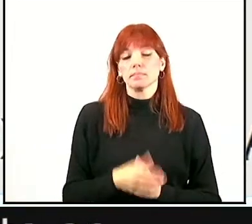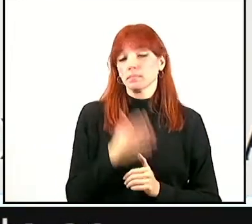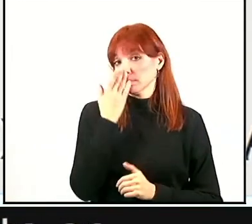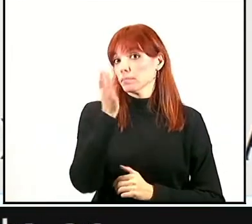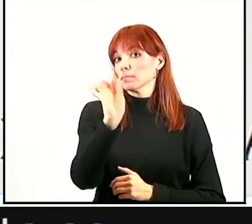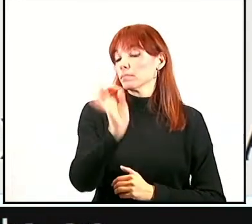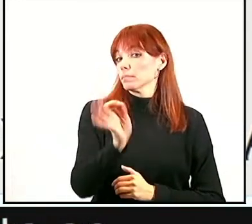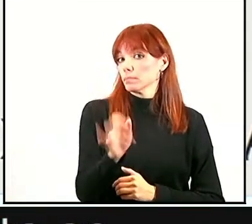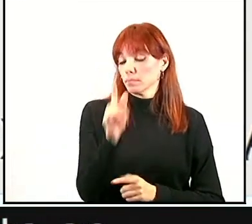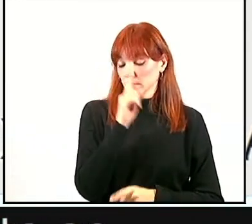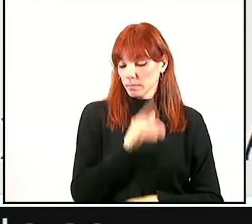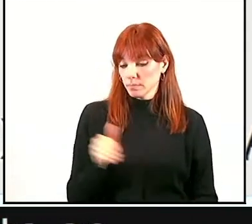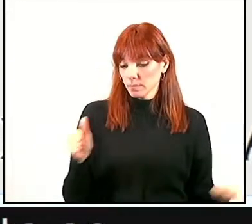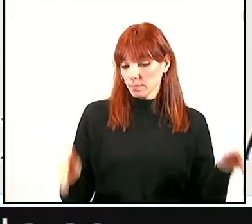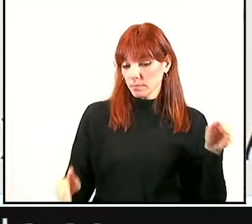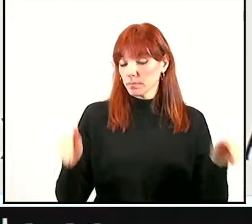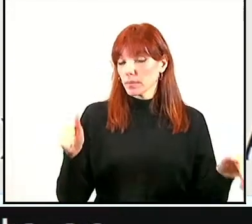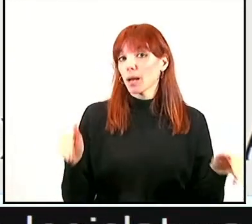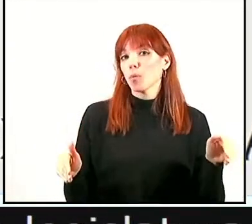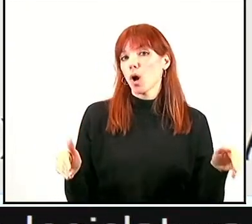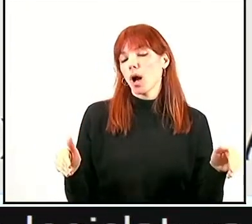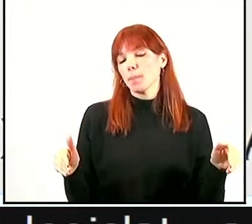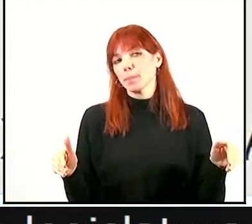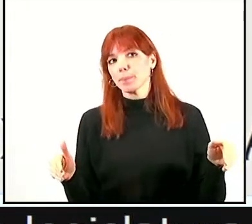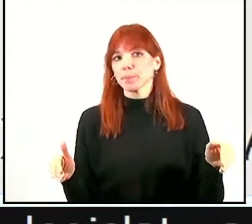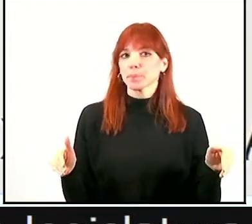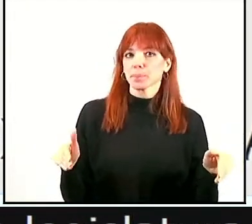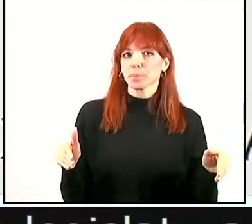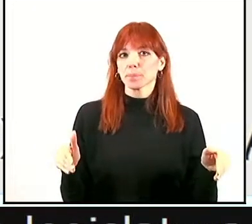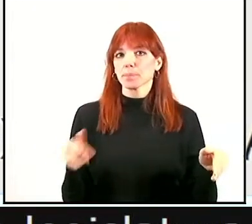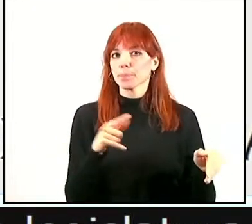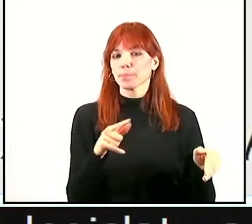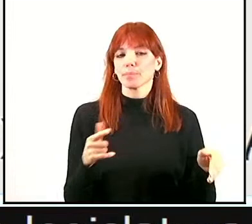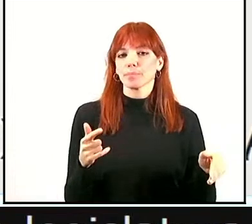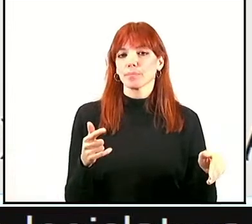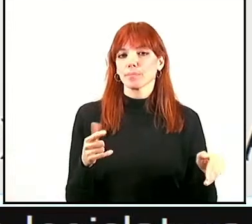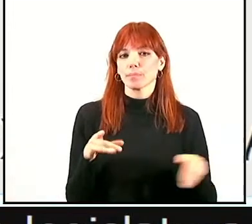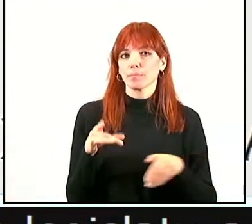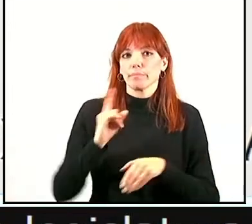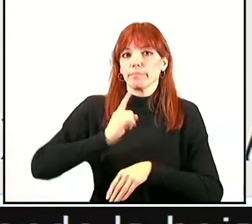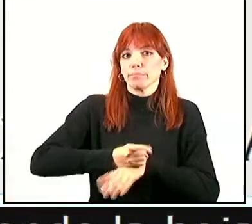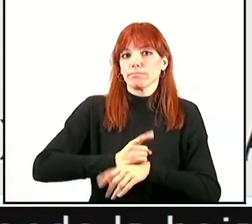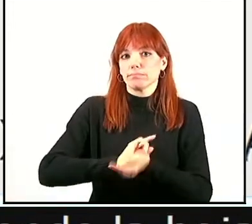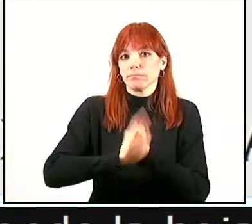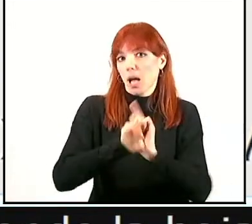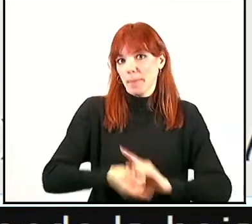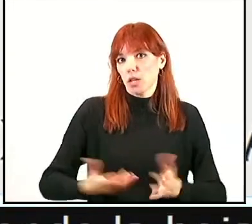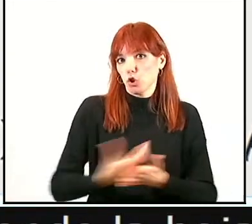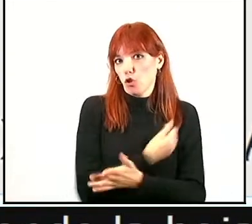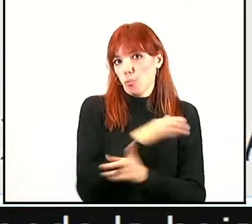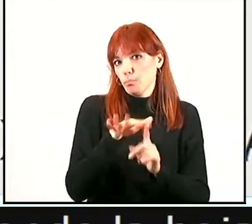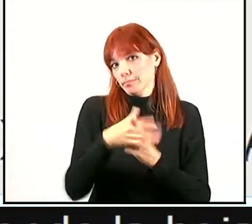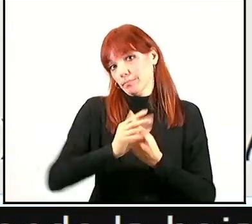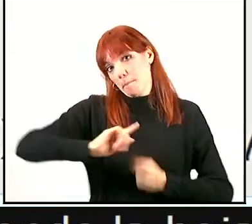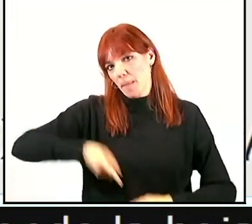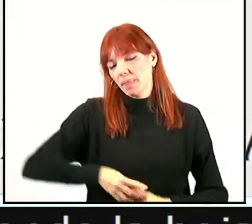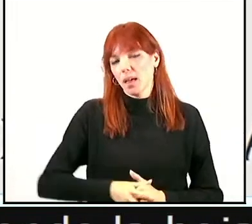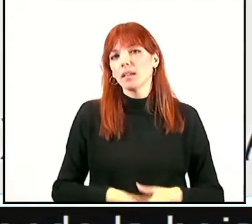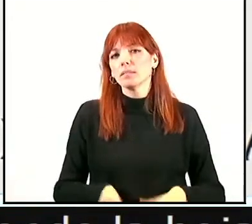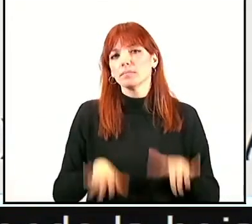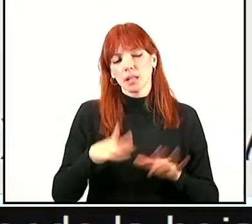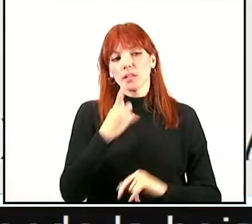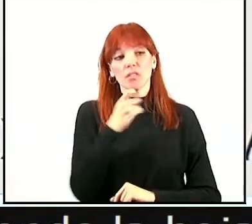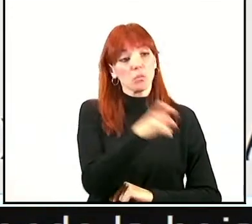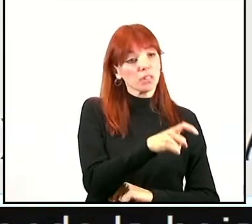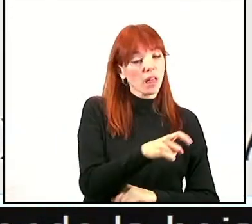decía antes, ha sido pues una legislatura donde la hoja de ruta hubo que reescribirla, pero a pesar de esa